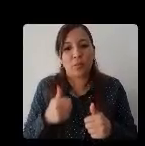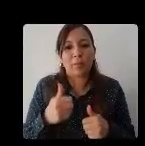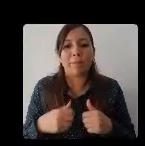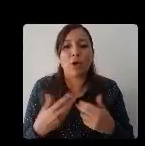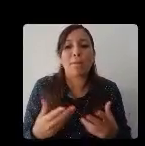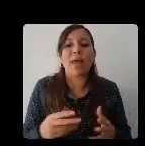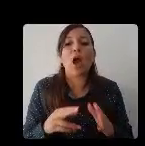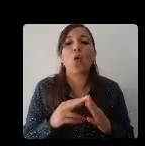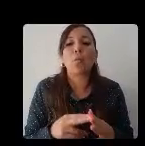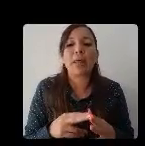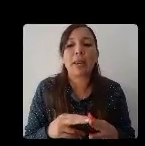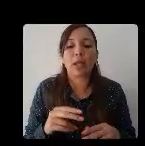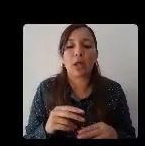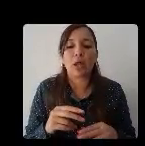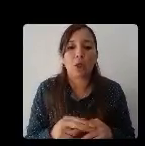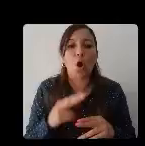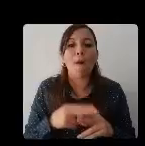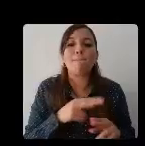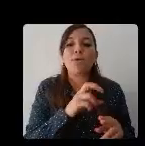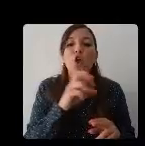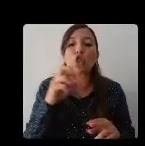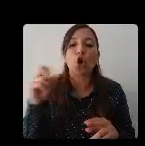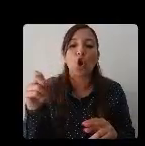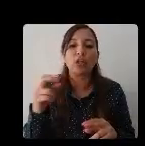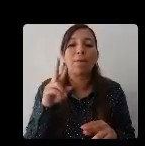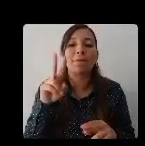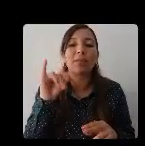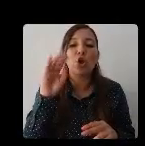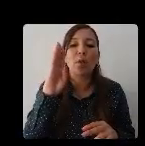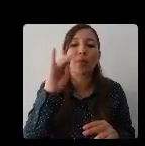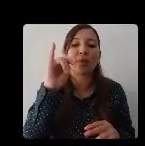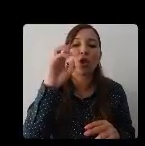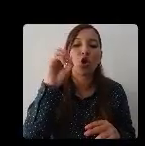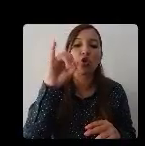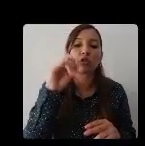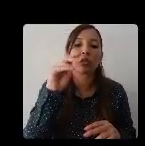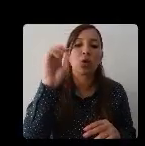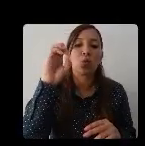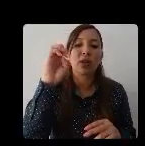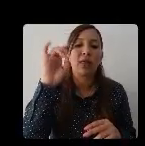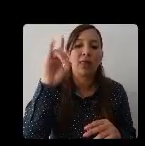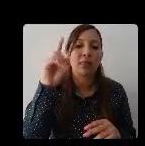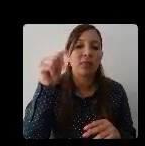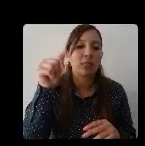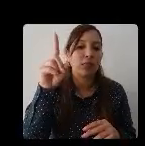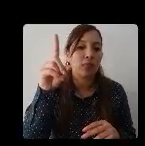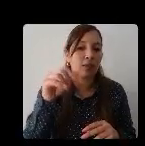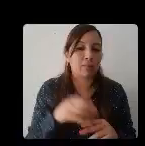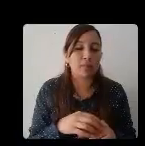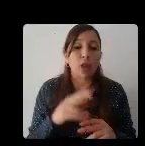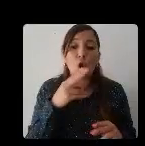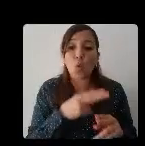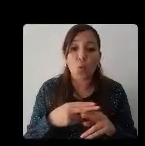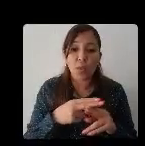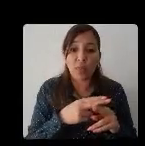poder cuidarnos nosotros mismos y también cuidar a nuestros visitantes, ¿no? Y ellos mismos se puedan sentir tranquilos al realizar